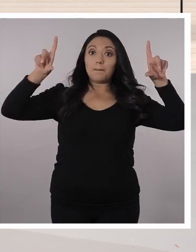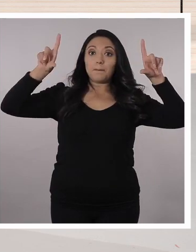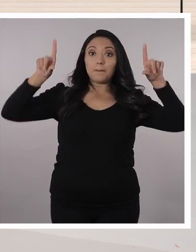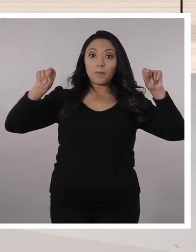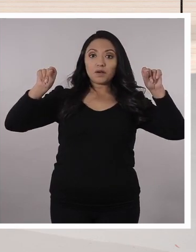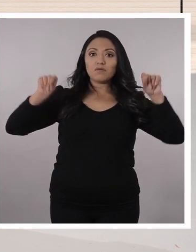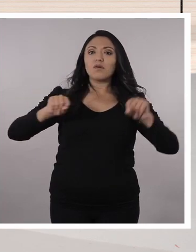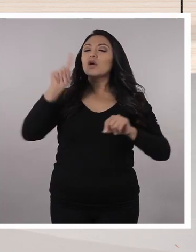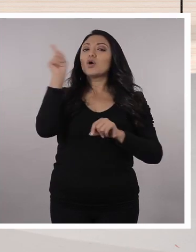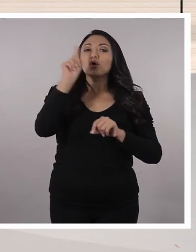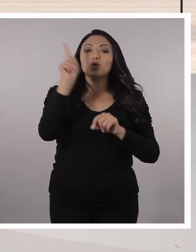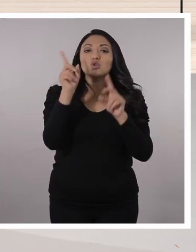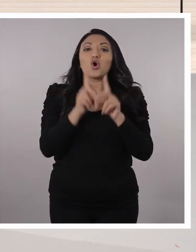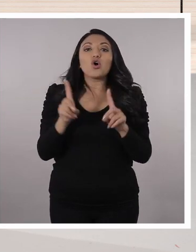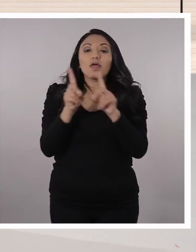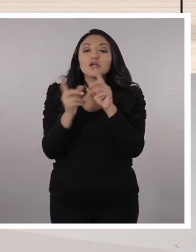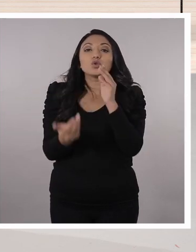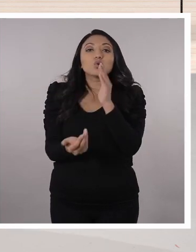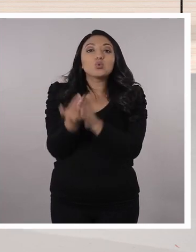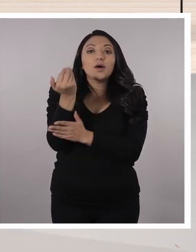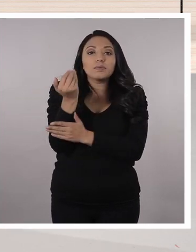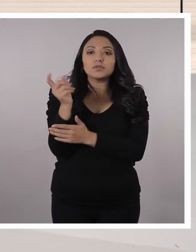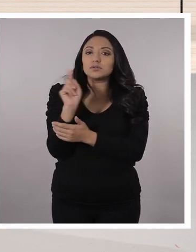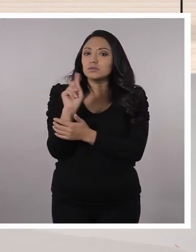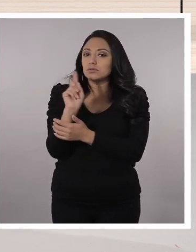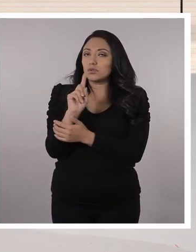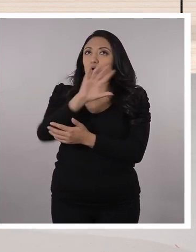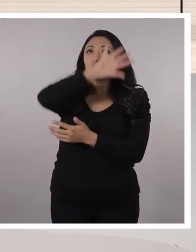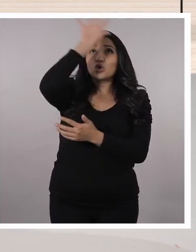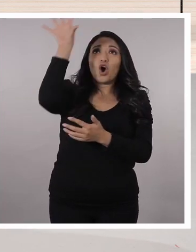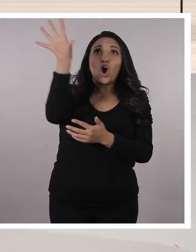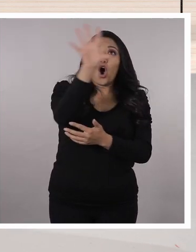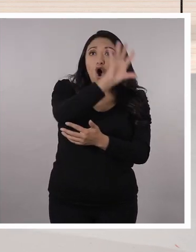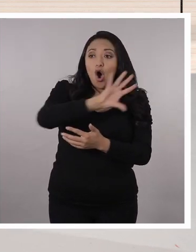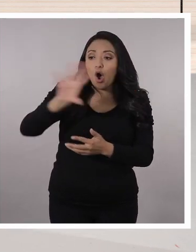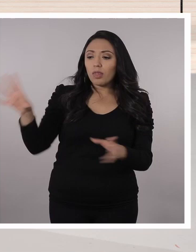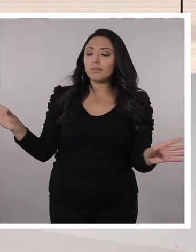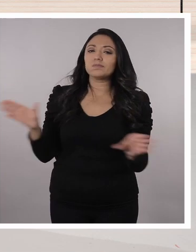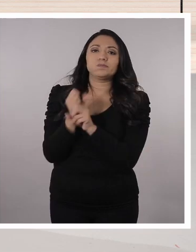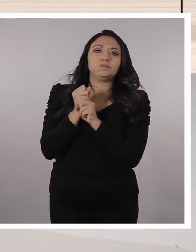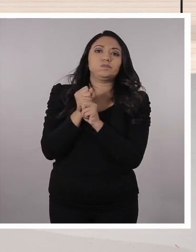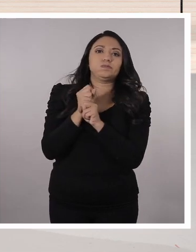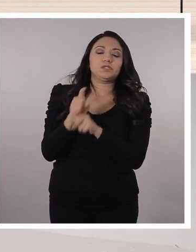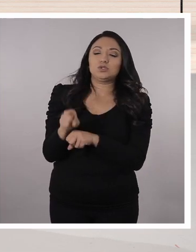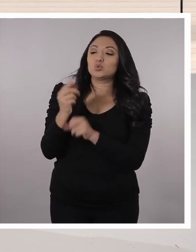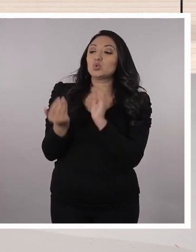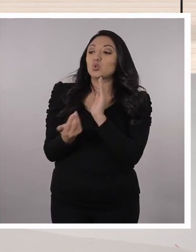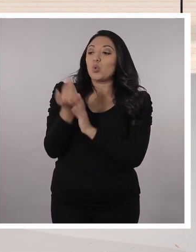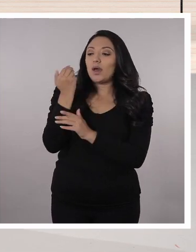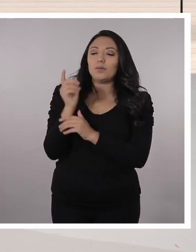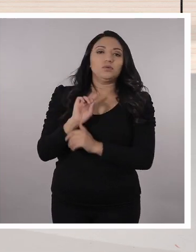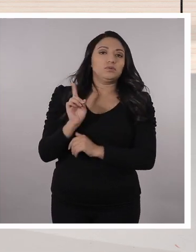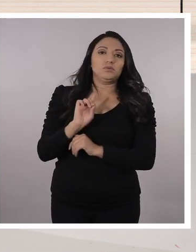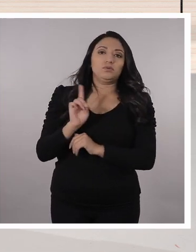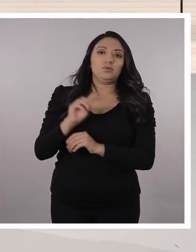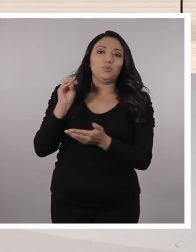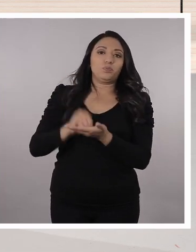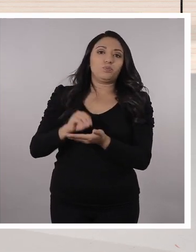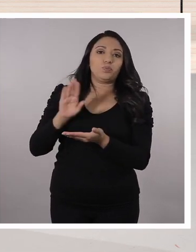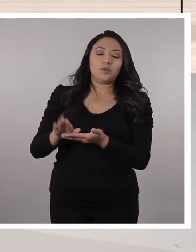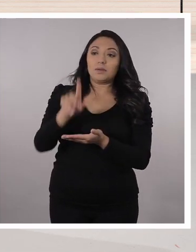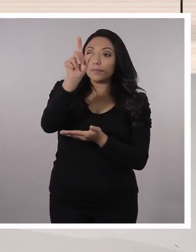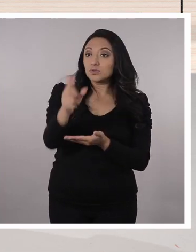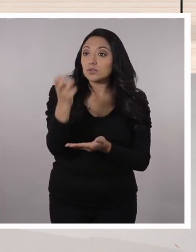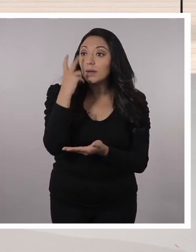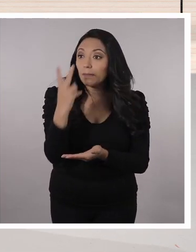de conclusión no ponemos datos nuevos. Se trata de sintetizar y cerrar todo lo que hemos visto para que el lector o